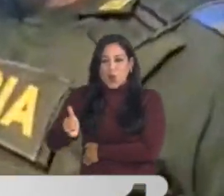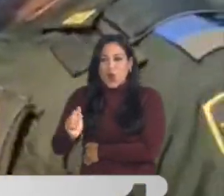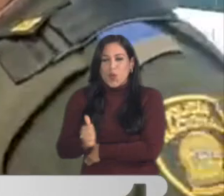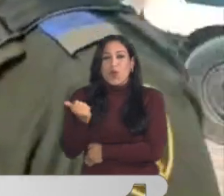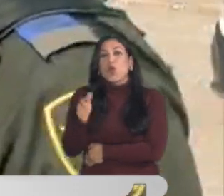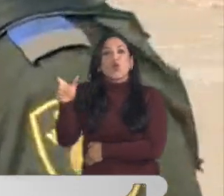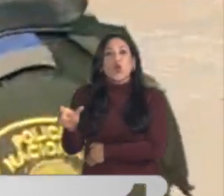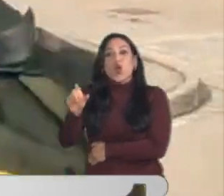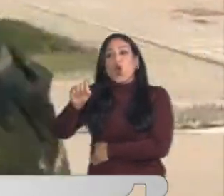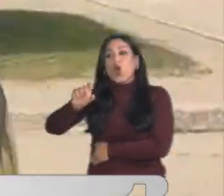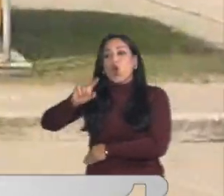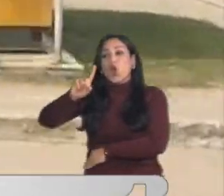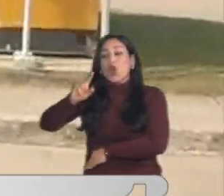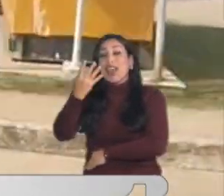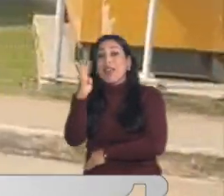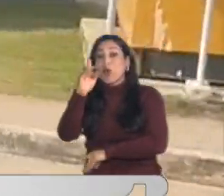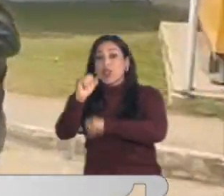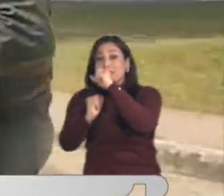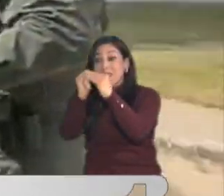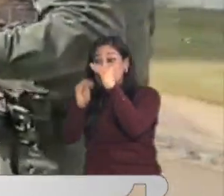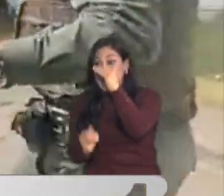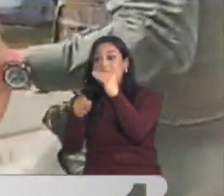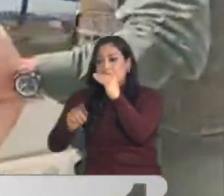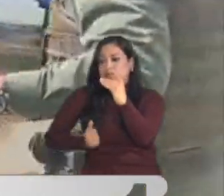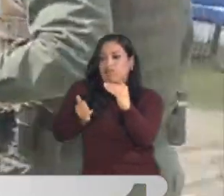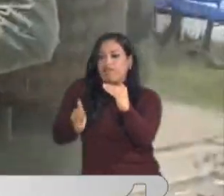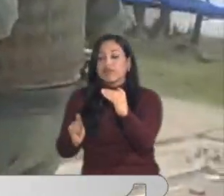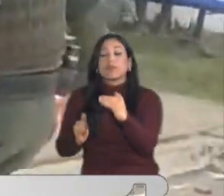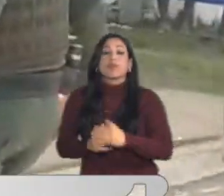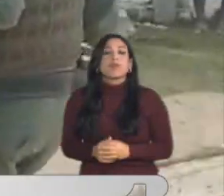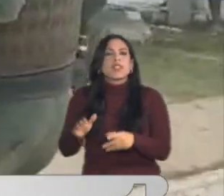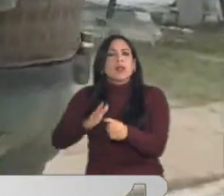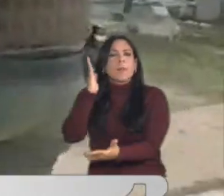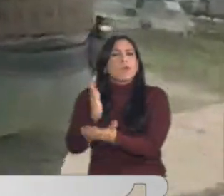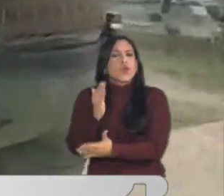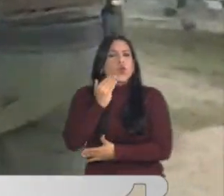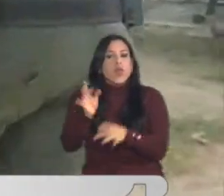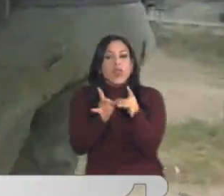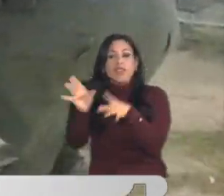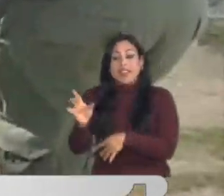sexual con menor de 14 años. Los hechos ocurrieron